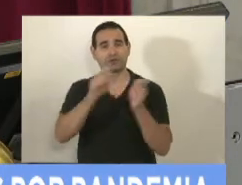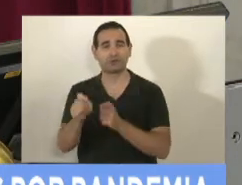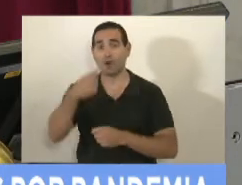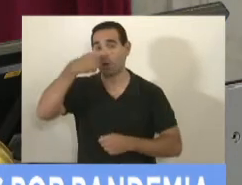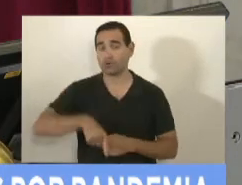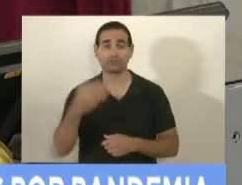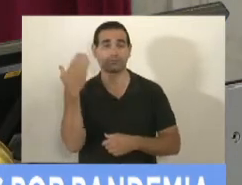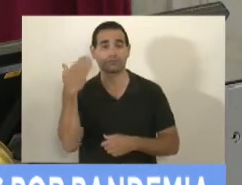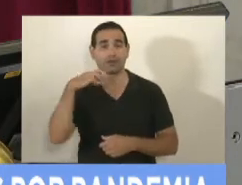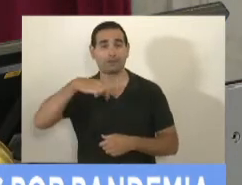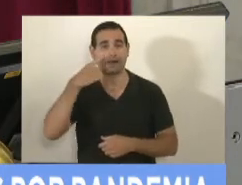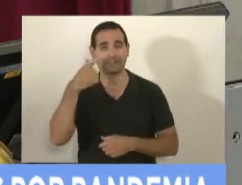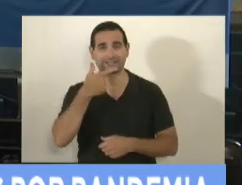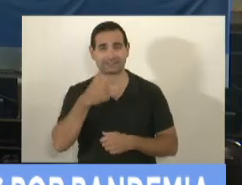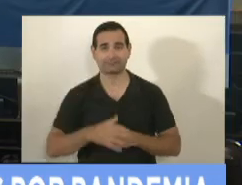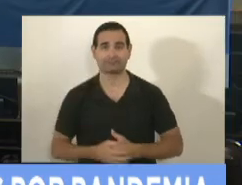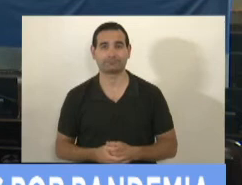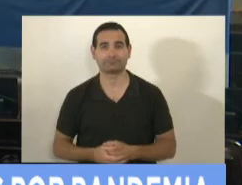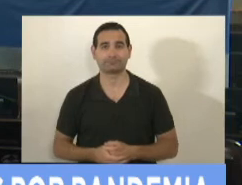último orador, senador Páez.